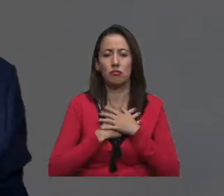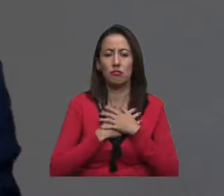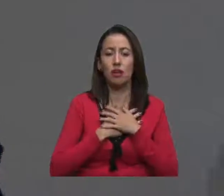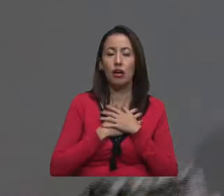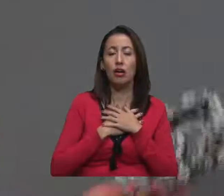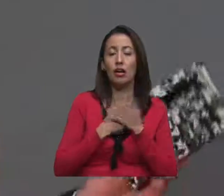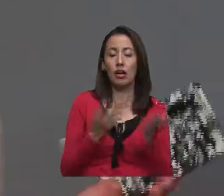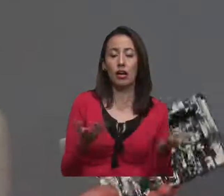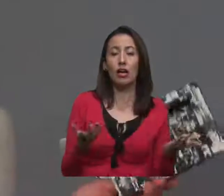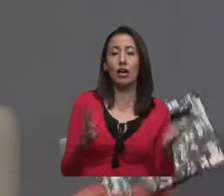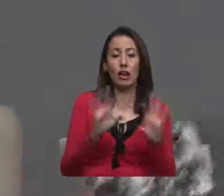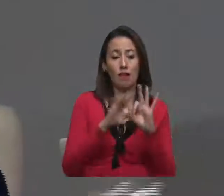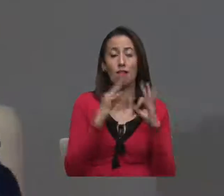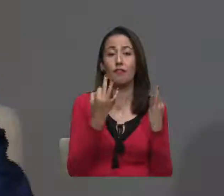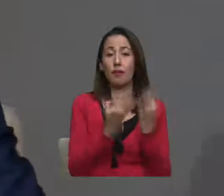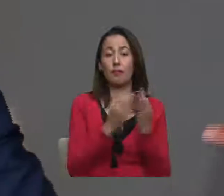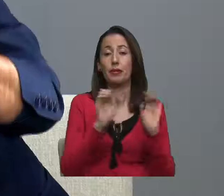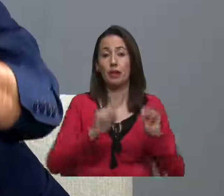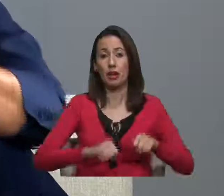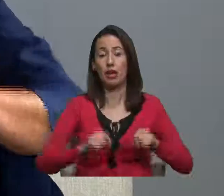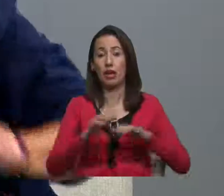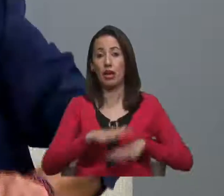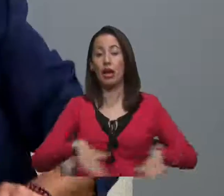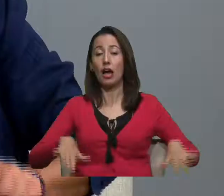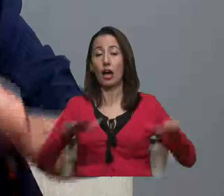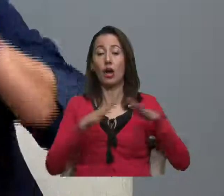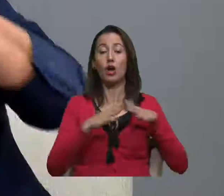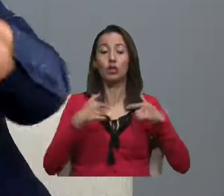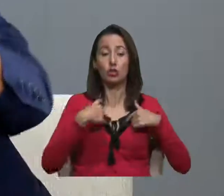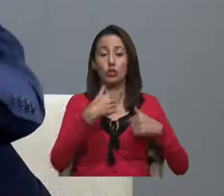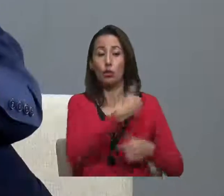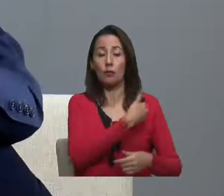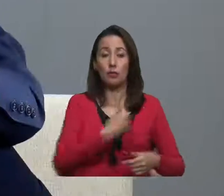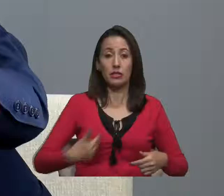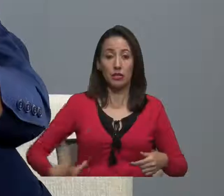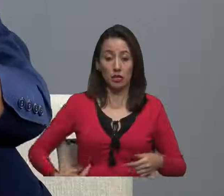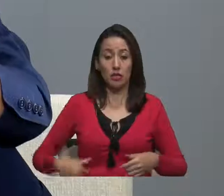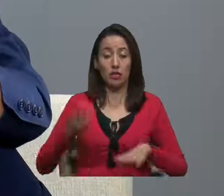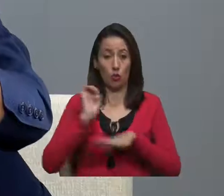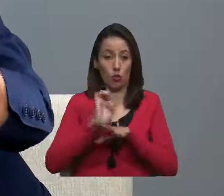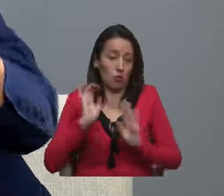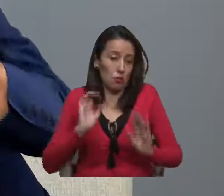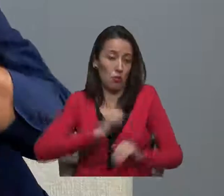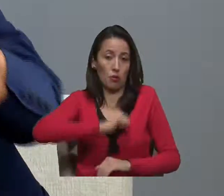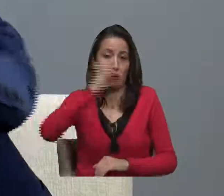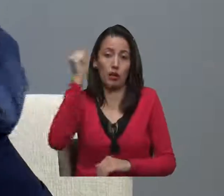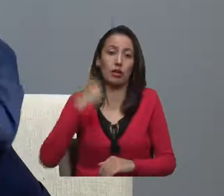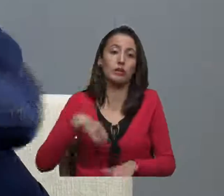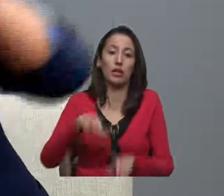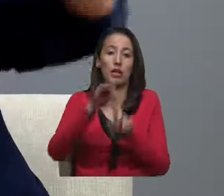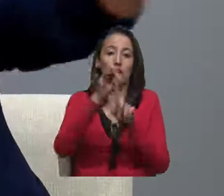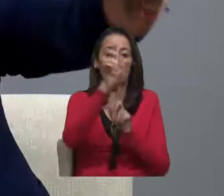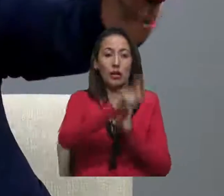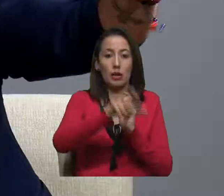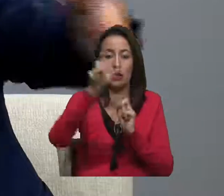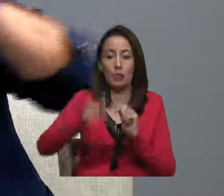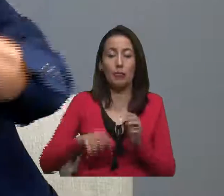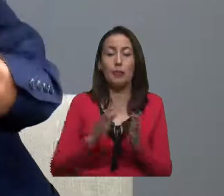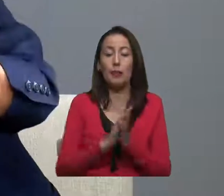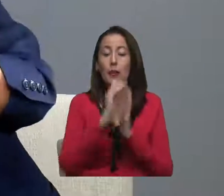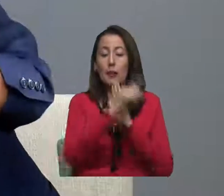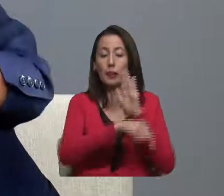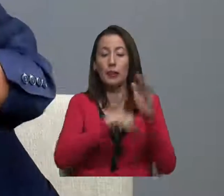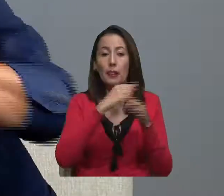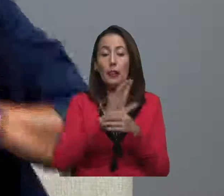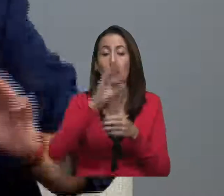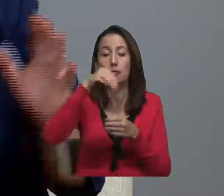de la familia familia yo soy presidente de los ecuatorianos y si llego a ser presidente los ecuatorianos mi prioridad es la gente no el fondo monetario siento